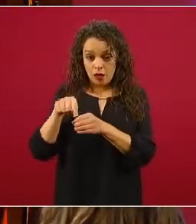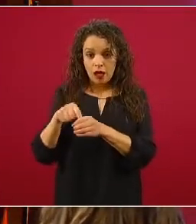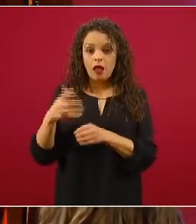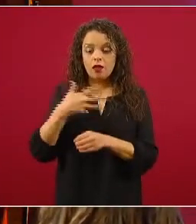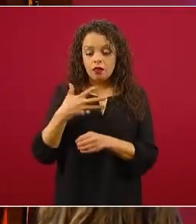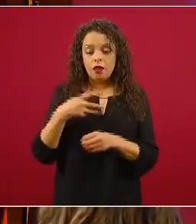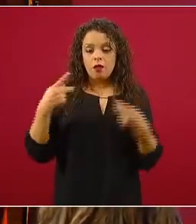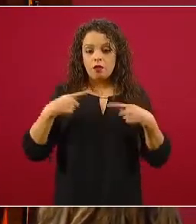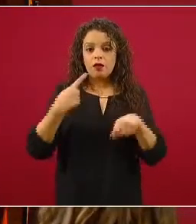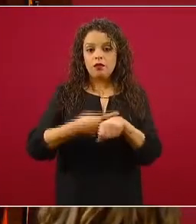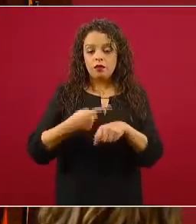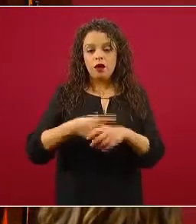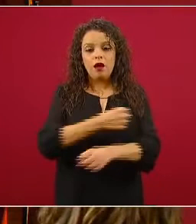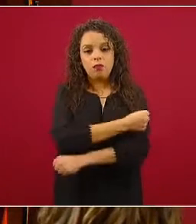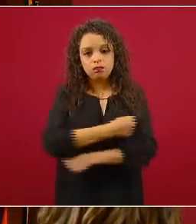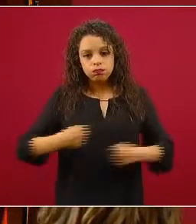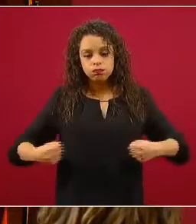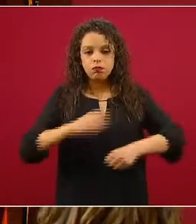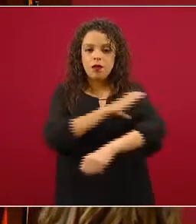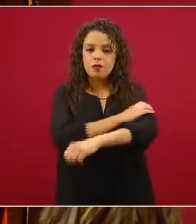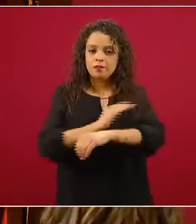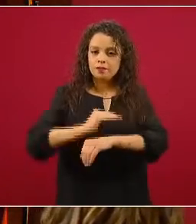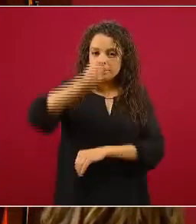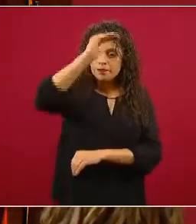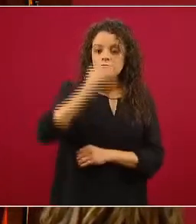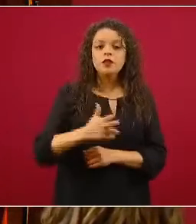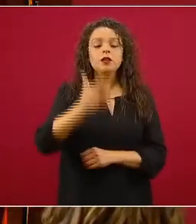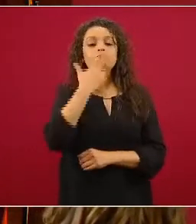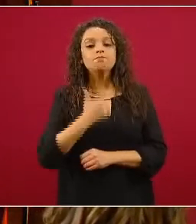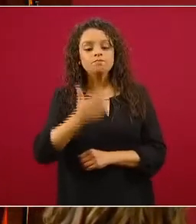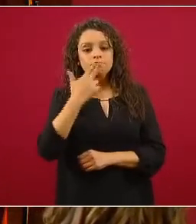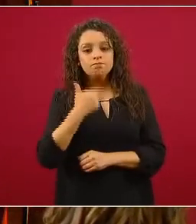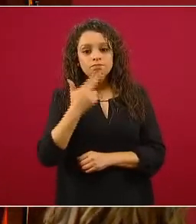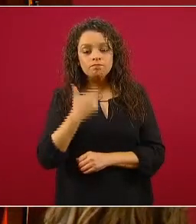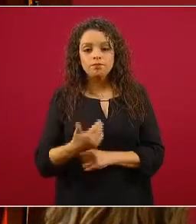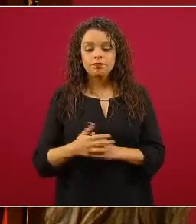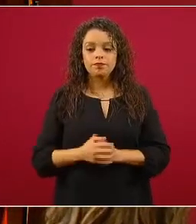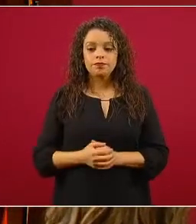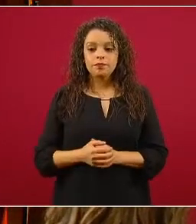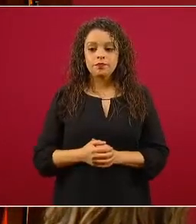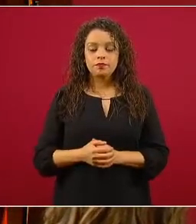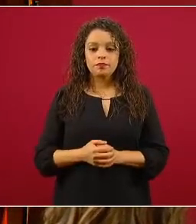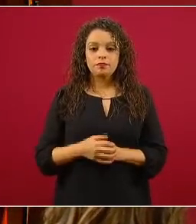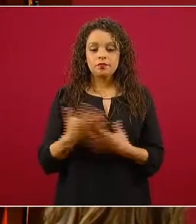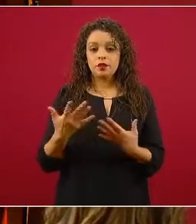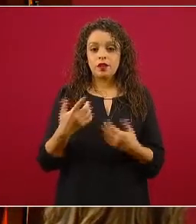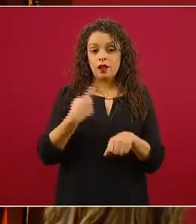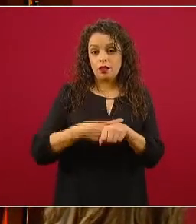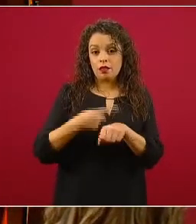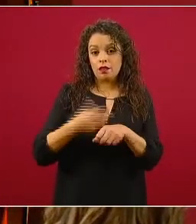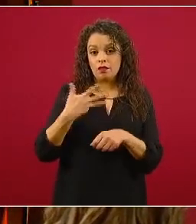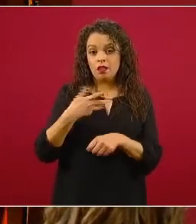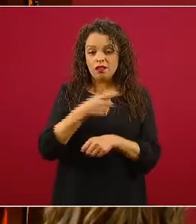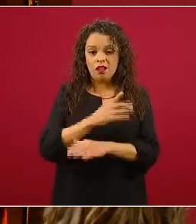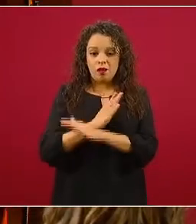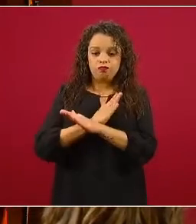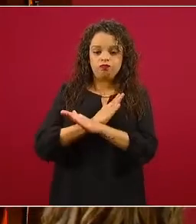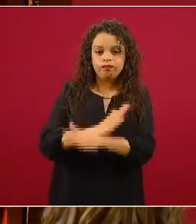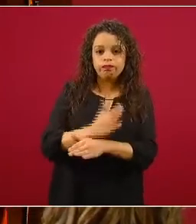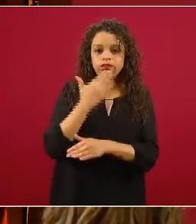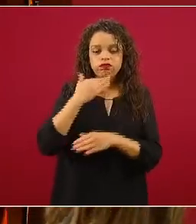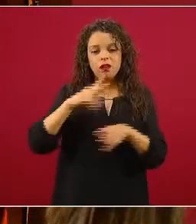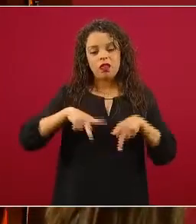obesidad, hipertensión, diabetes, algunas enfermedades que les llevan a la inmunosupresión y algunas